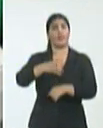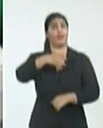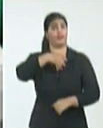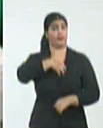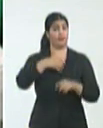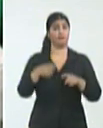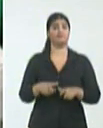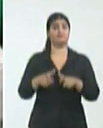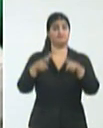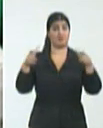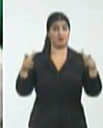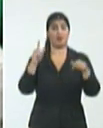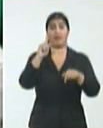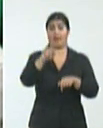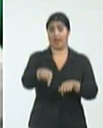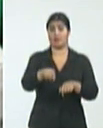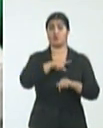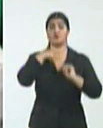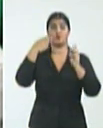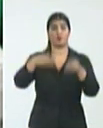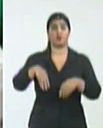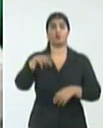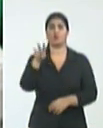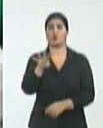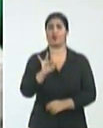fallecen 47 personas, que es el